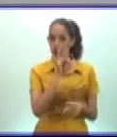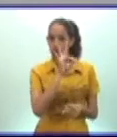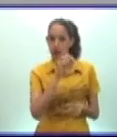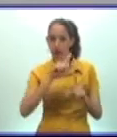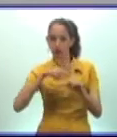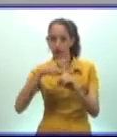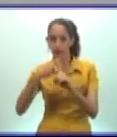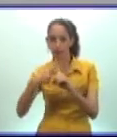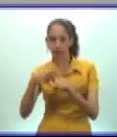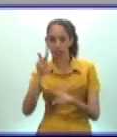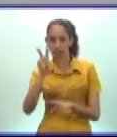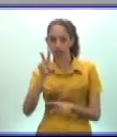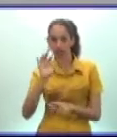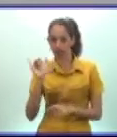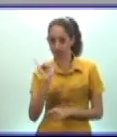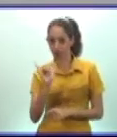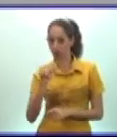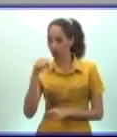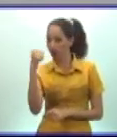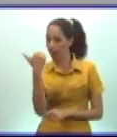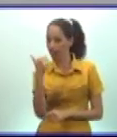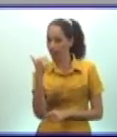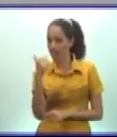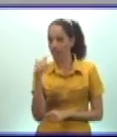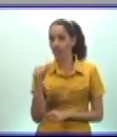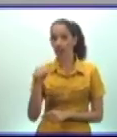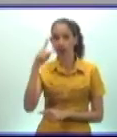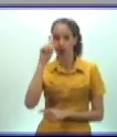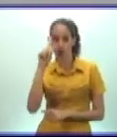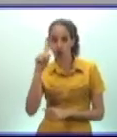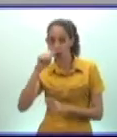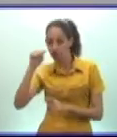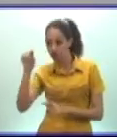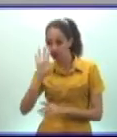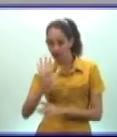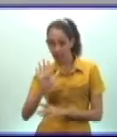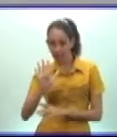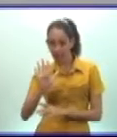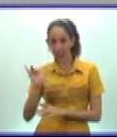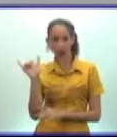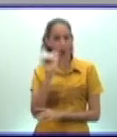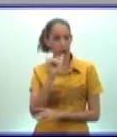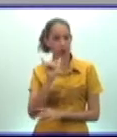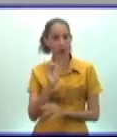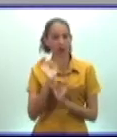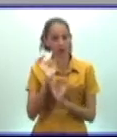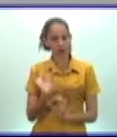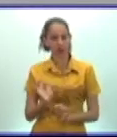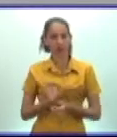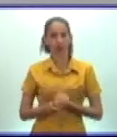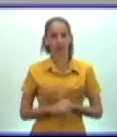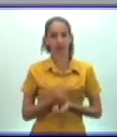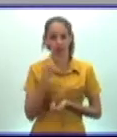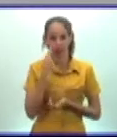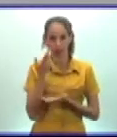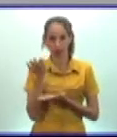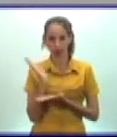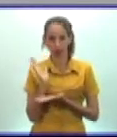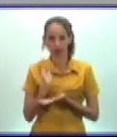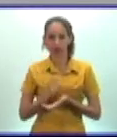el signo. Vemos que aquí tenemos un número entero con un número mixto. ¿Cómo se